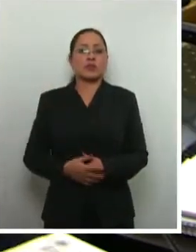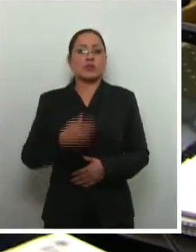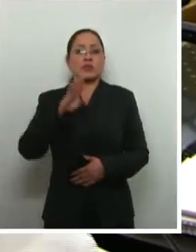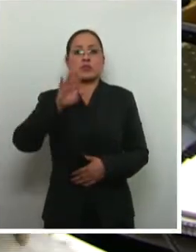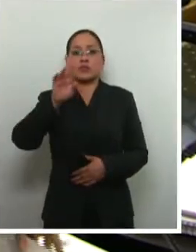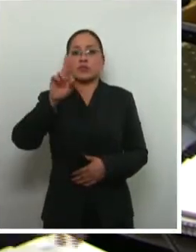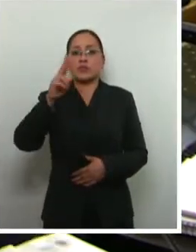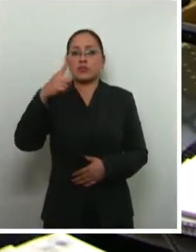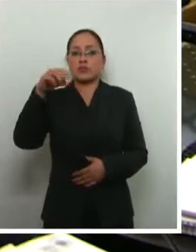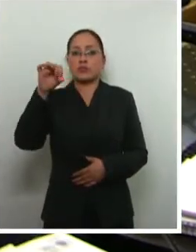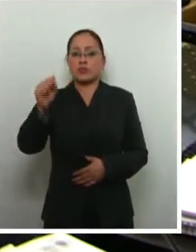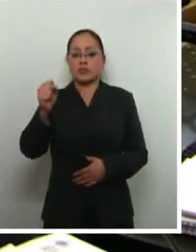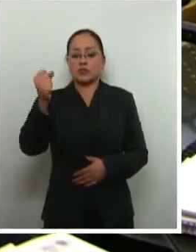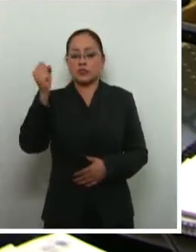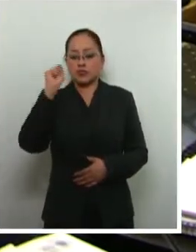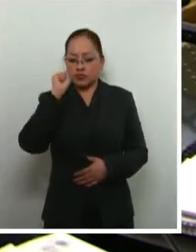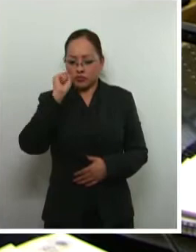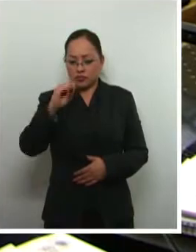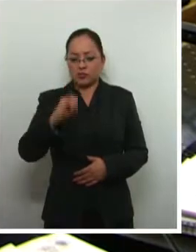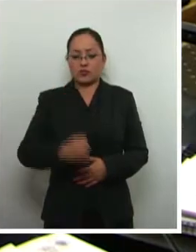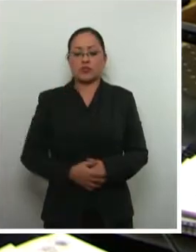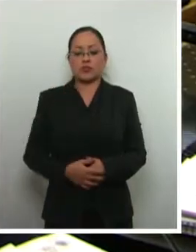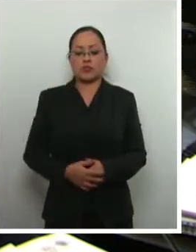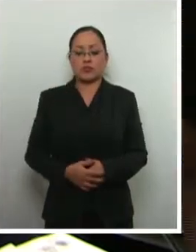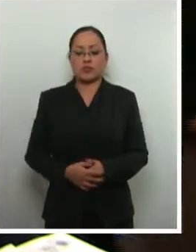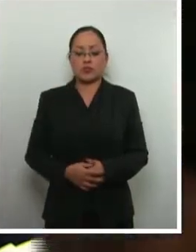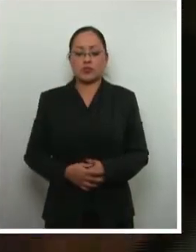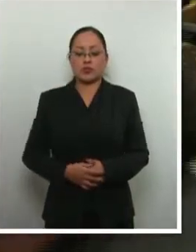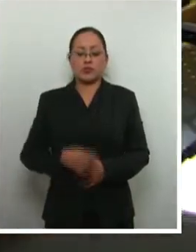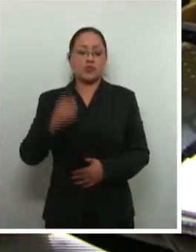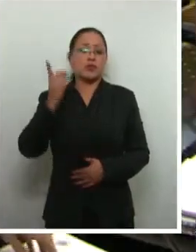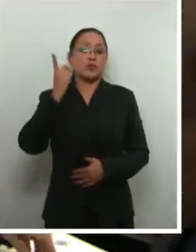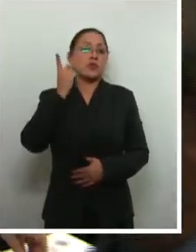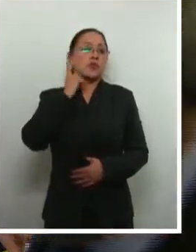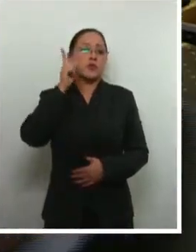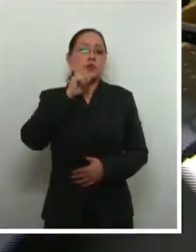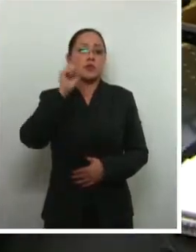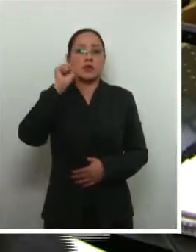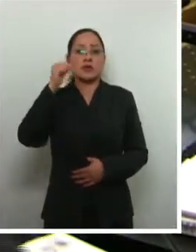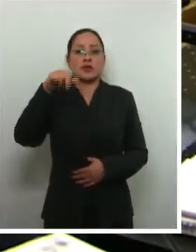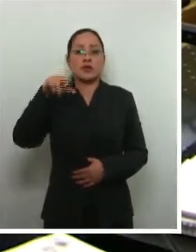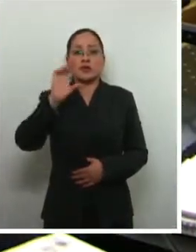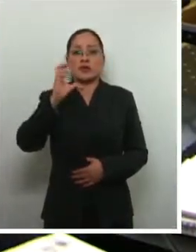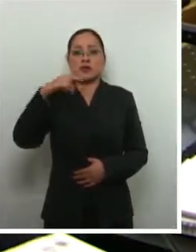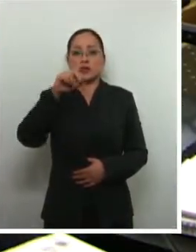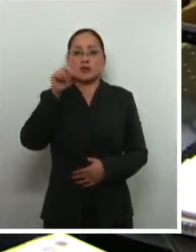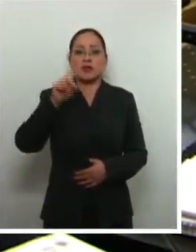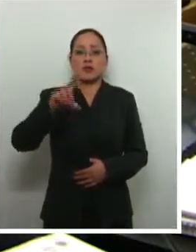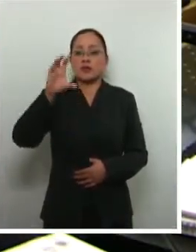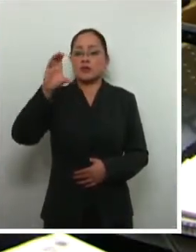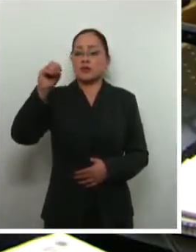Burgos, a favor. Sánchez Cordero, a favor.